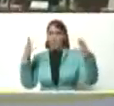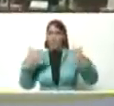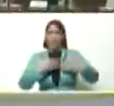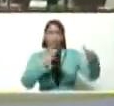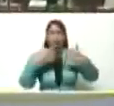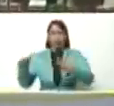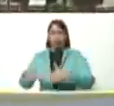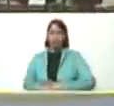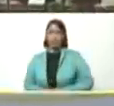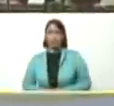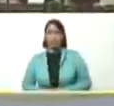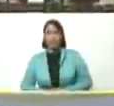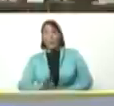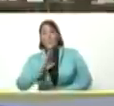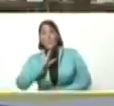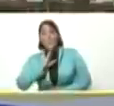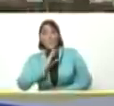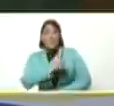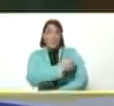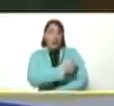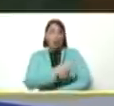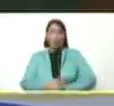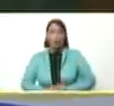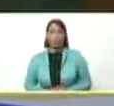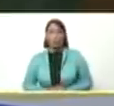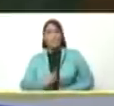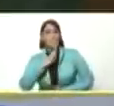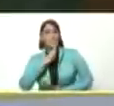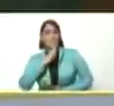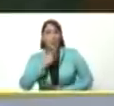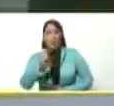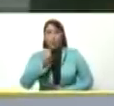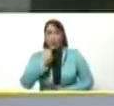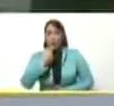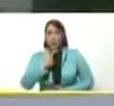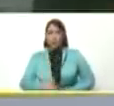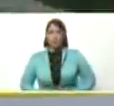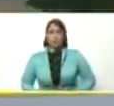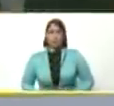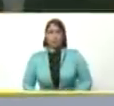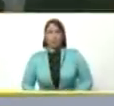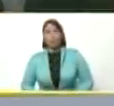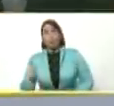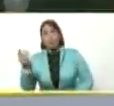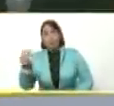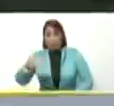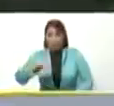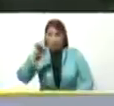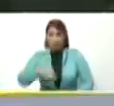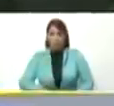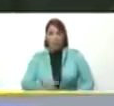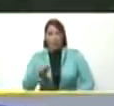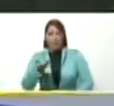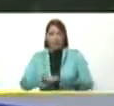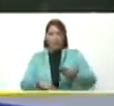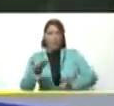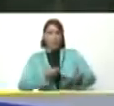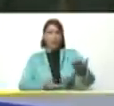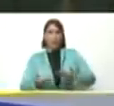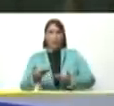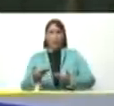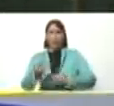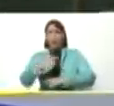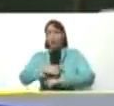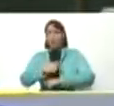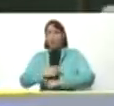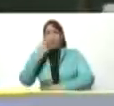Garantizamos un banco de vacunas, un banco de medicamentos, y además intercambiamos en tiempo real el conocimiento